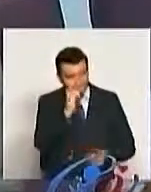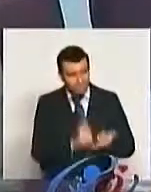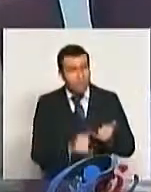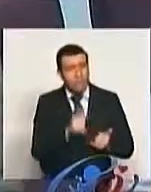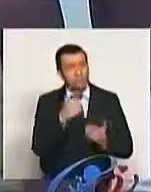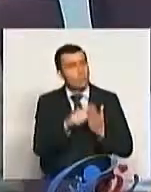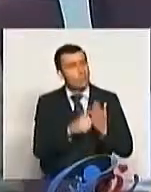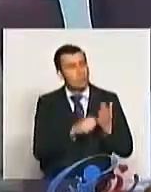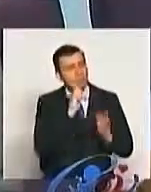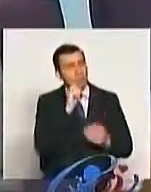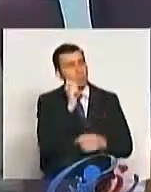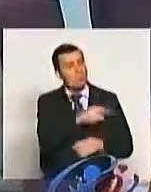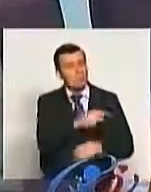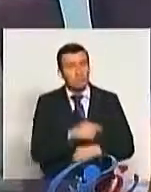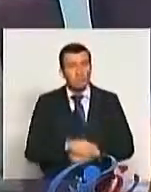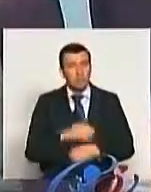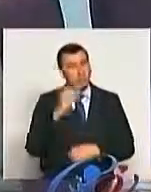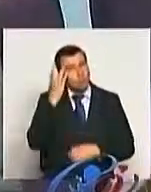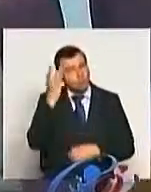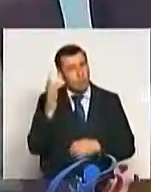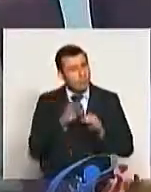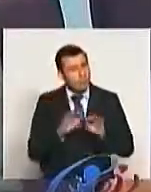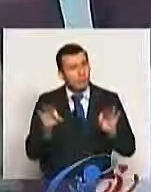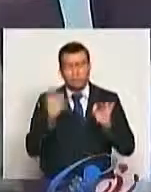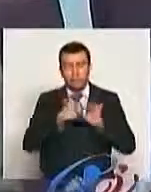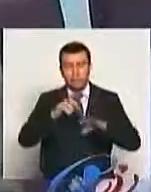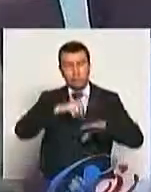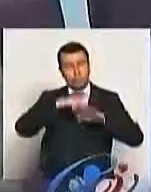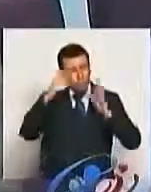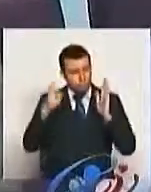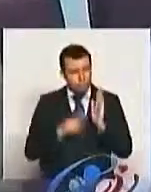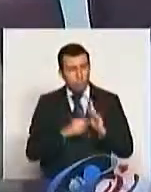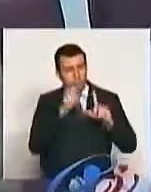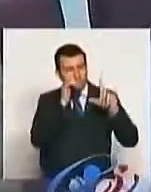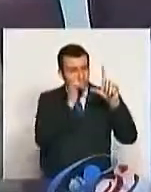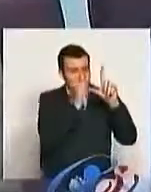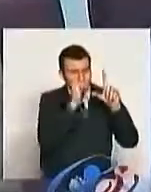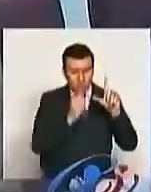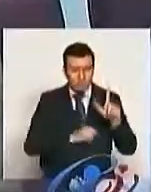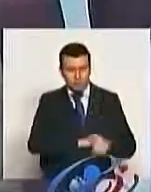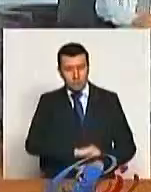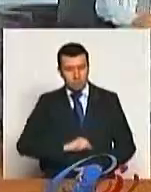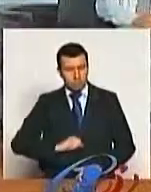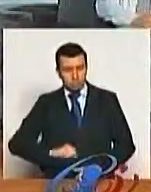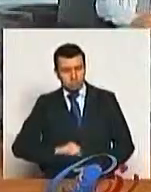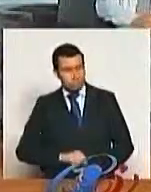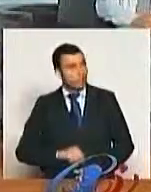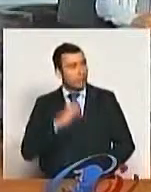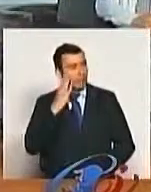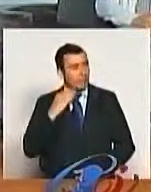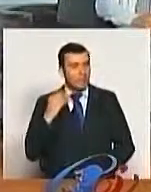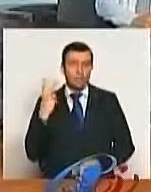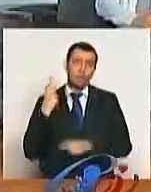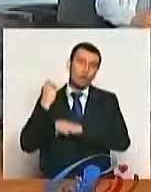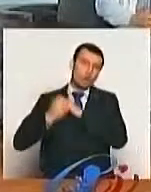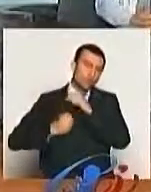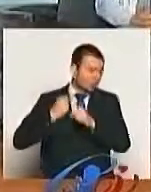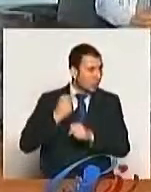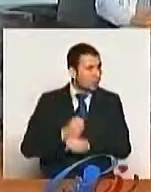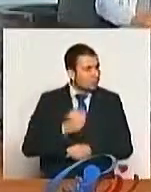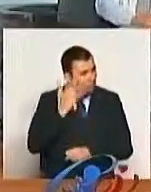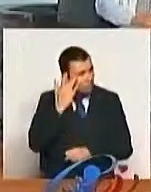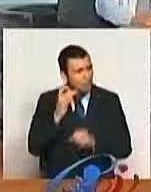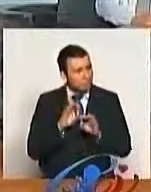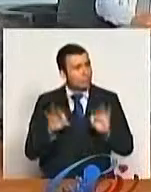¿Por qué es importante el paquete y qué experiencia nos deja en estos 2 años realizarla? Bueno, en realidad